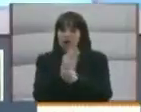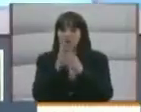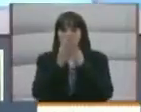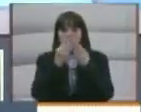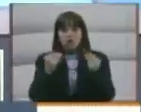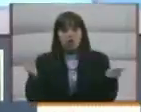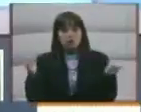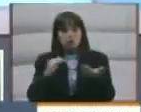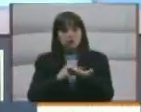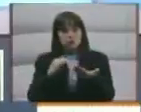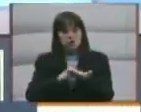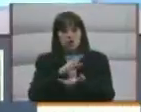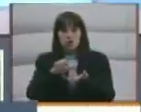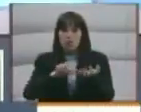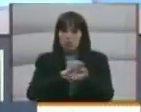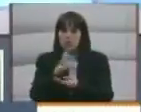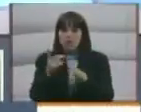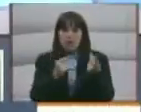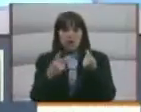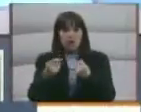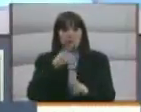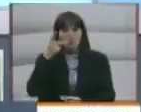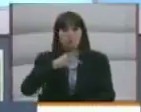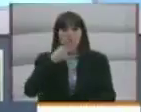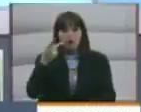problemas socioeconómicos y políticos que estamos viviendo.